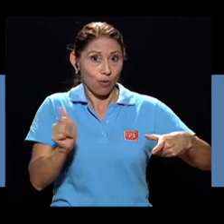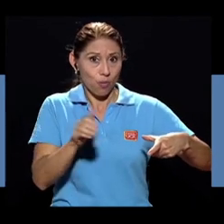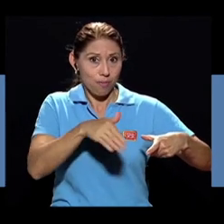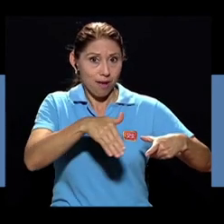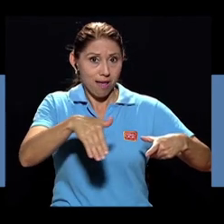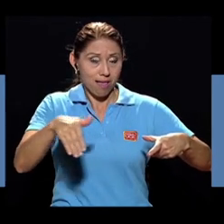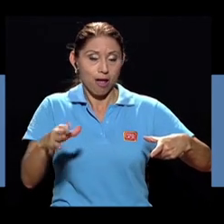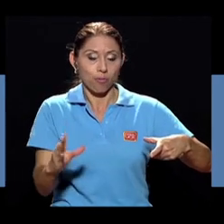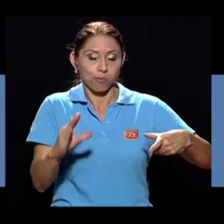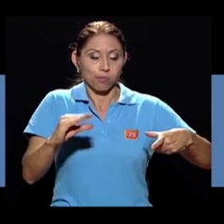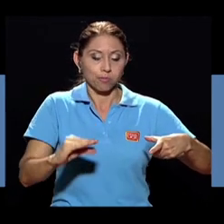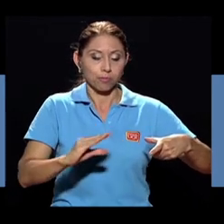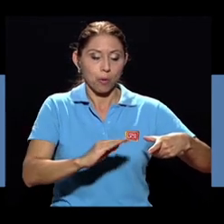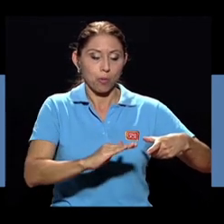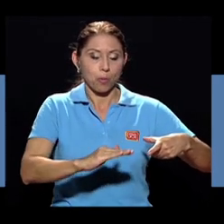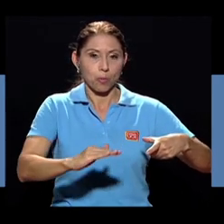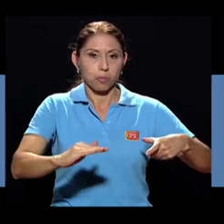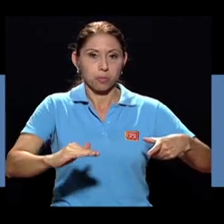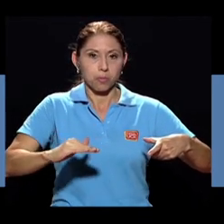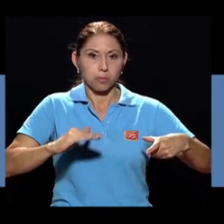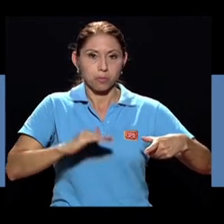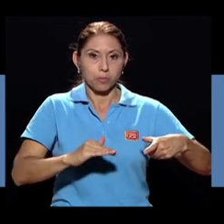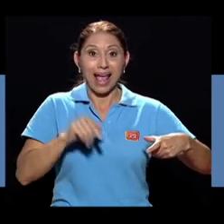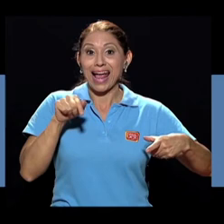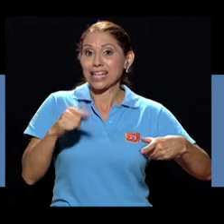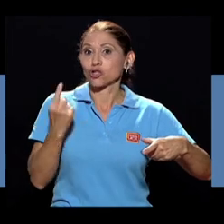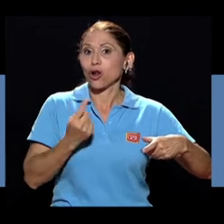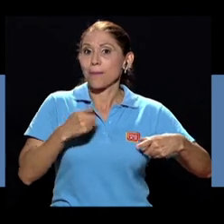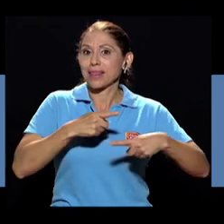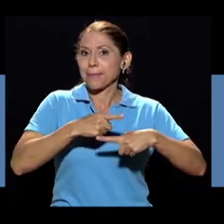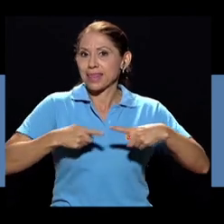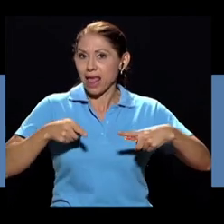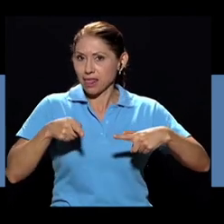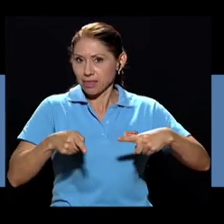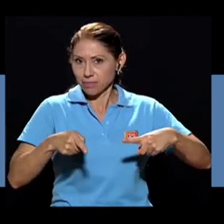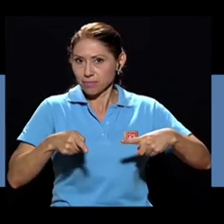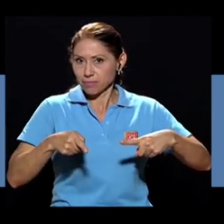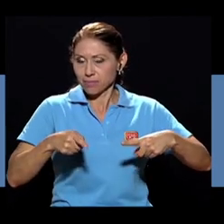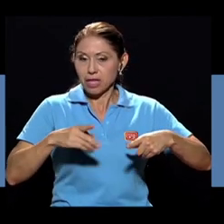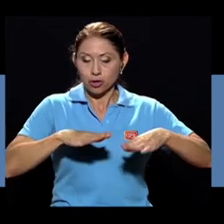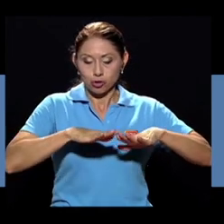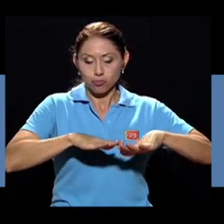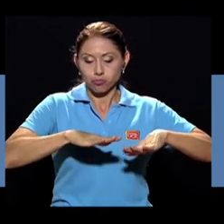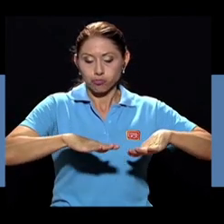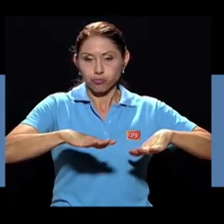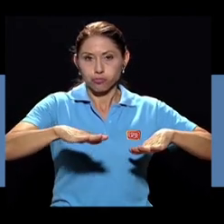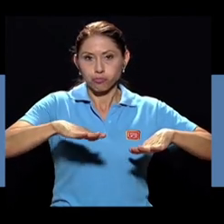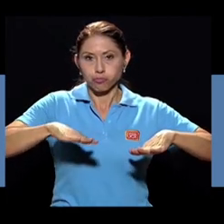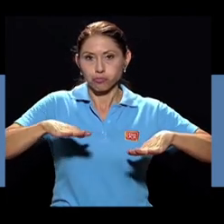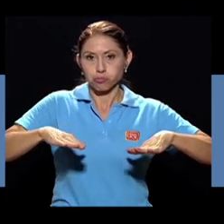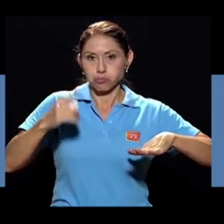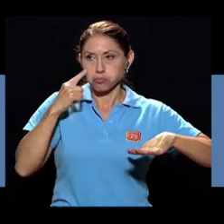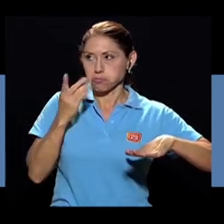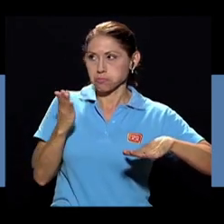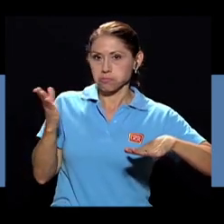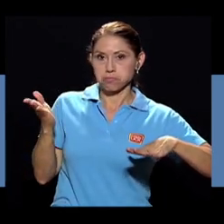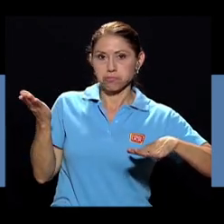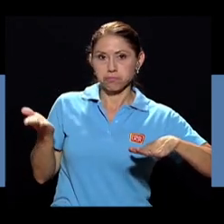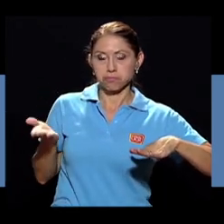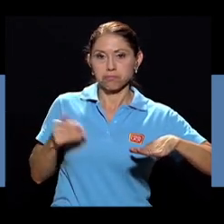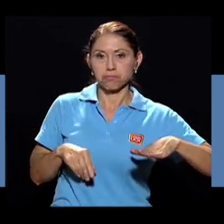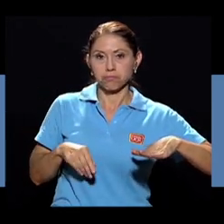estaba previamente engrasado. En esta parte solamente vamos a colocar la mitad de la mezcla. Esparcimos bien